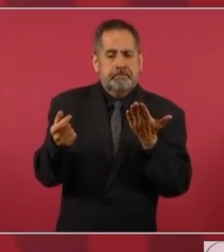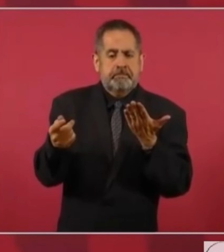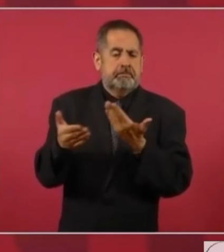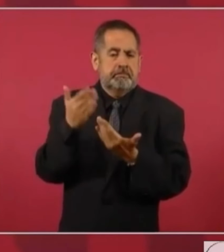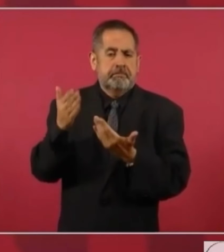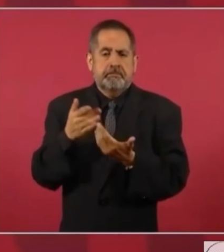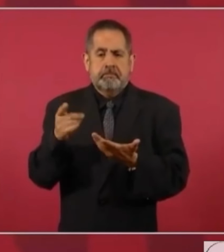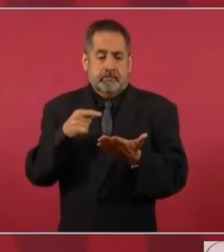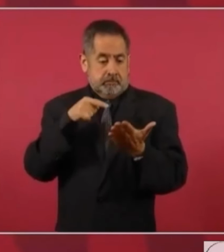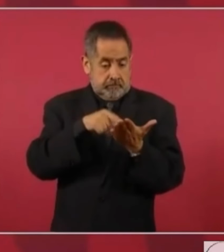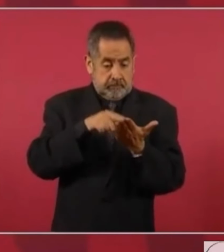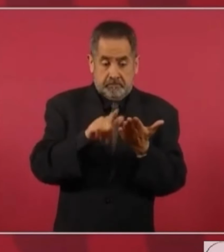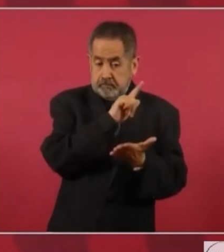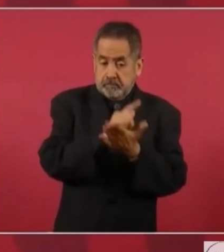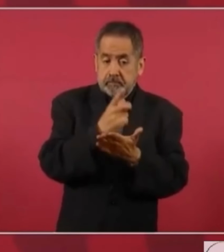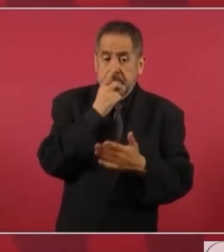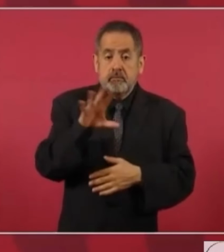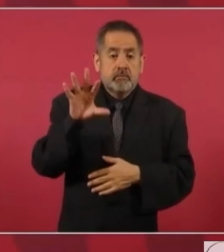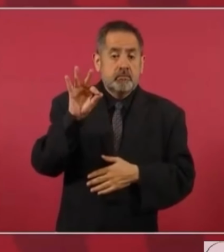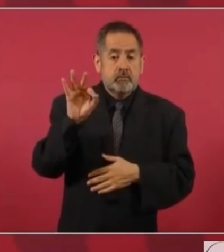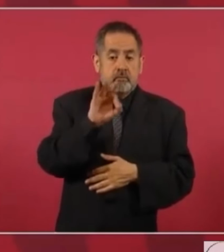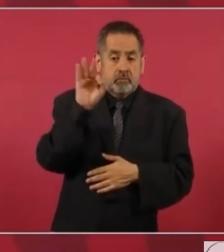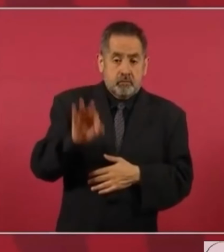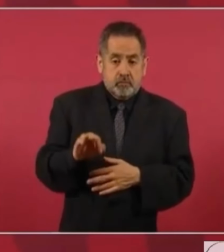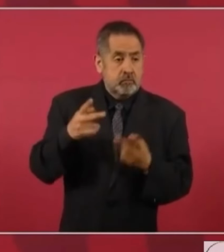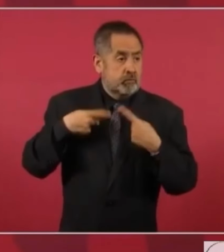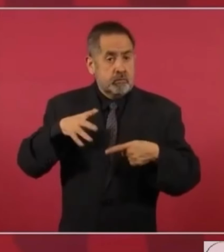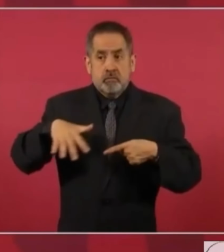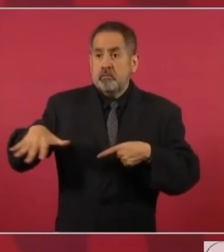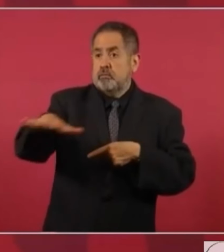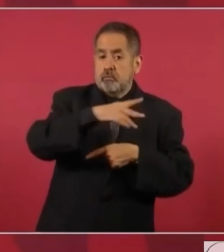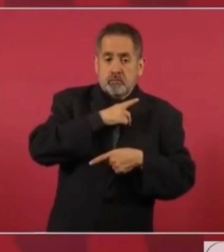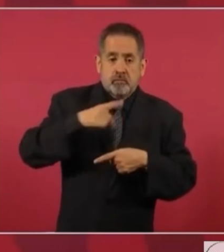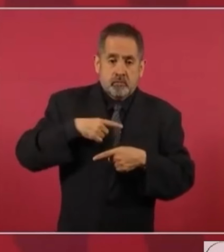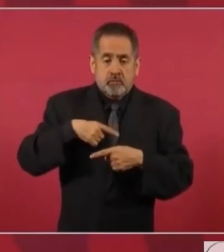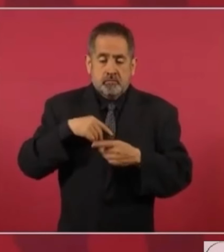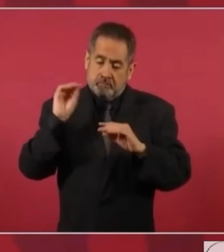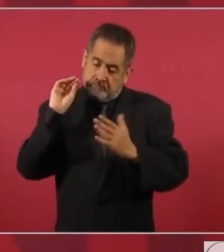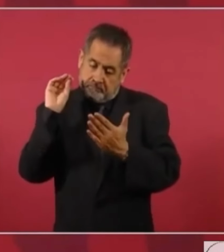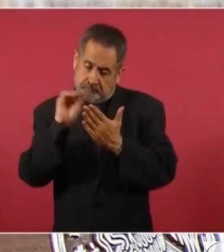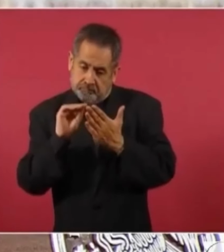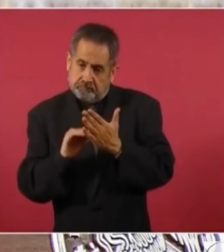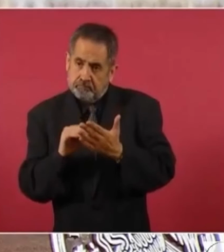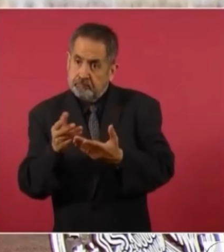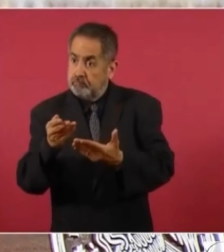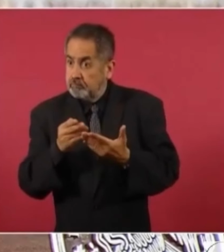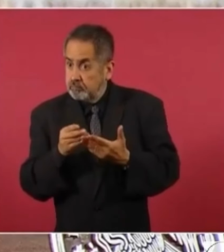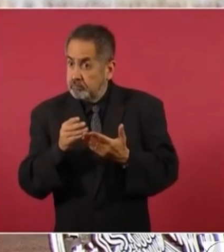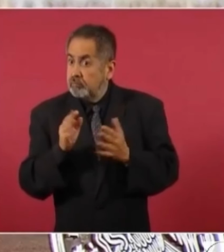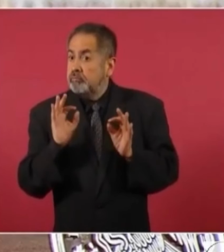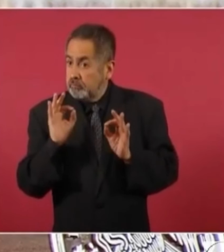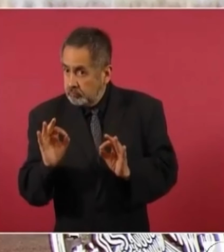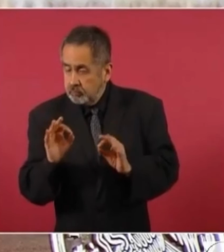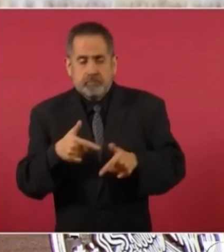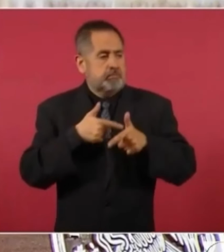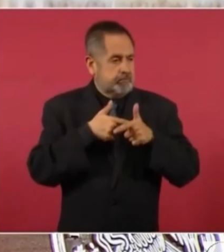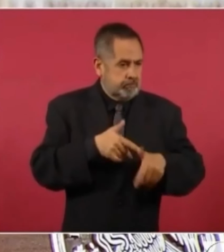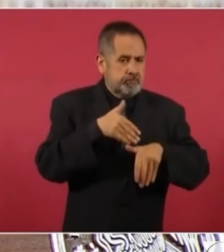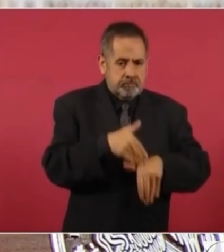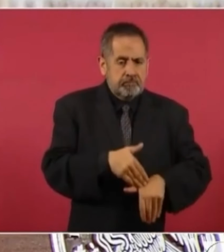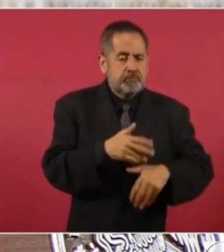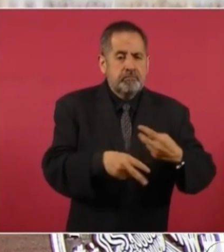del 40% de los ciudadanos para que sea vinculatoria